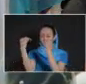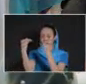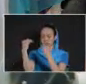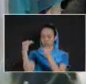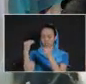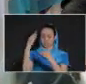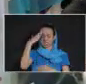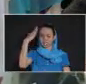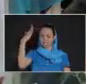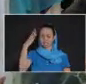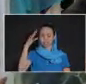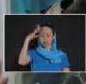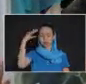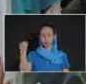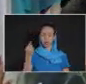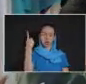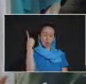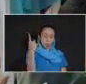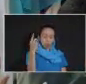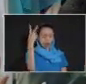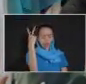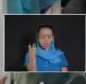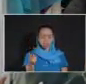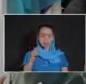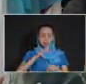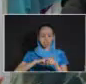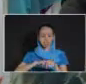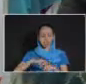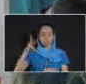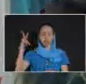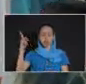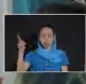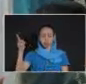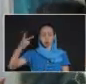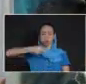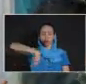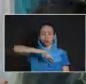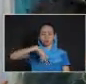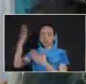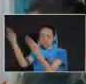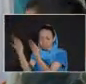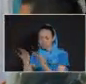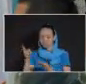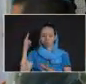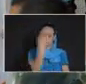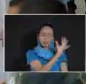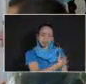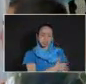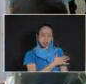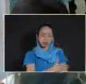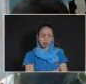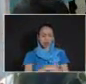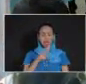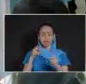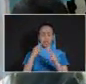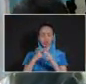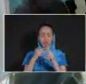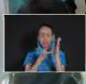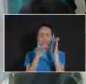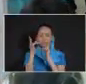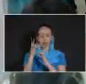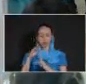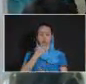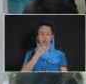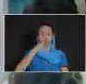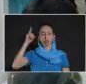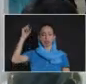porque una vez más hemos visto tu misericordia en el nombre de Jesús. Que Dios los